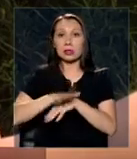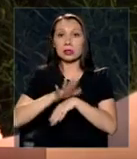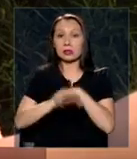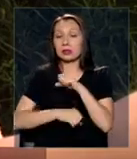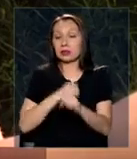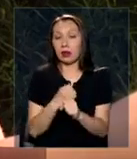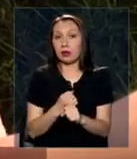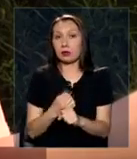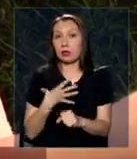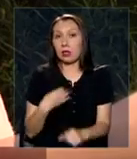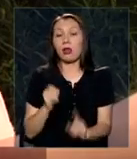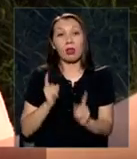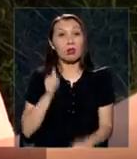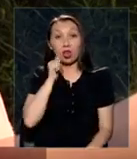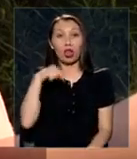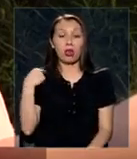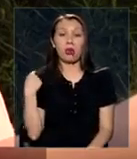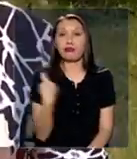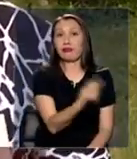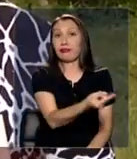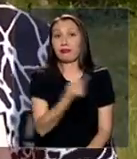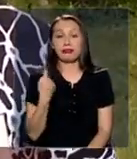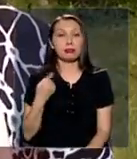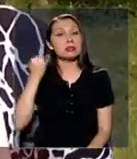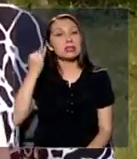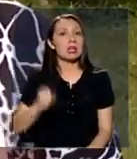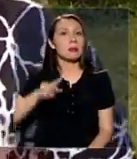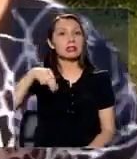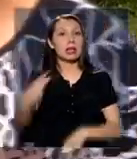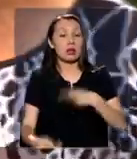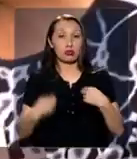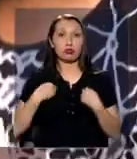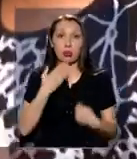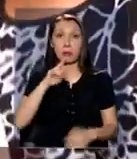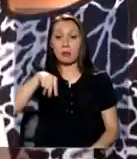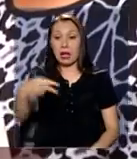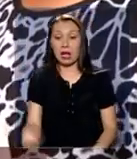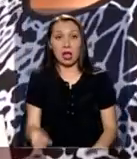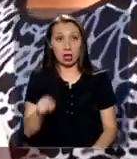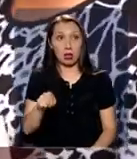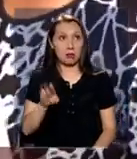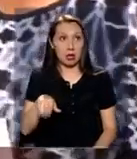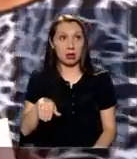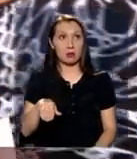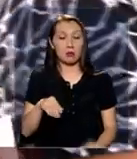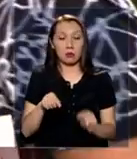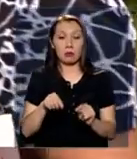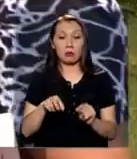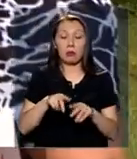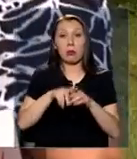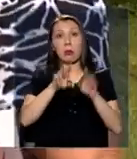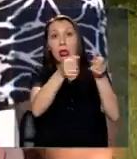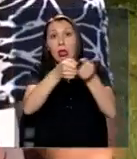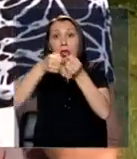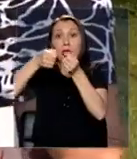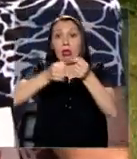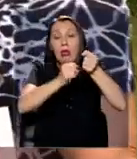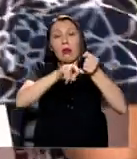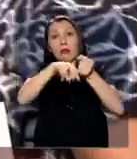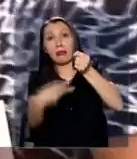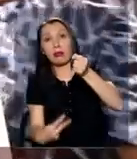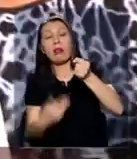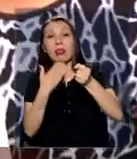y tienen que pasar todos los días por acá. Siempre ha caído la gente aquí, pues yo me caí de aquí abajo. De aquí me quedé colgando en el carro y me caí ahí donde está